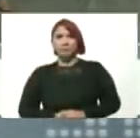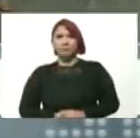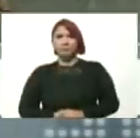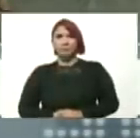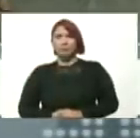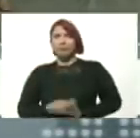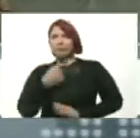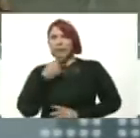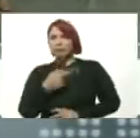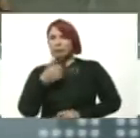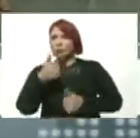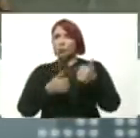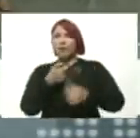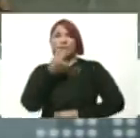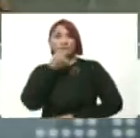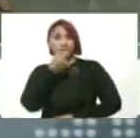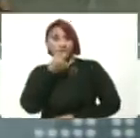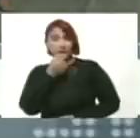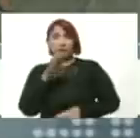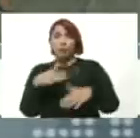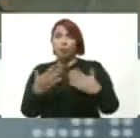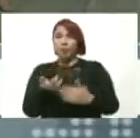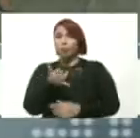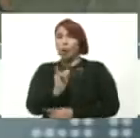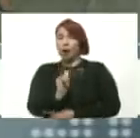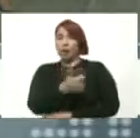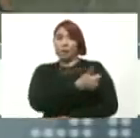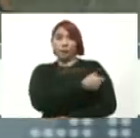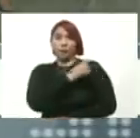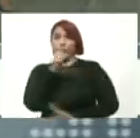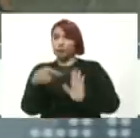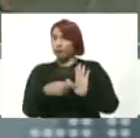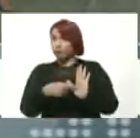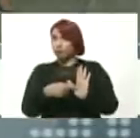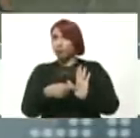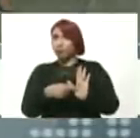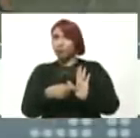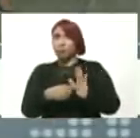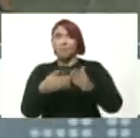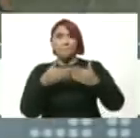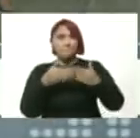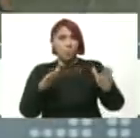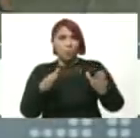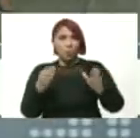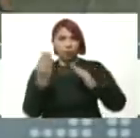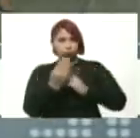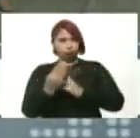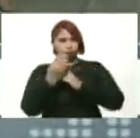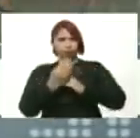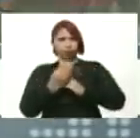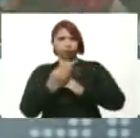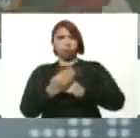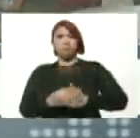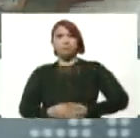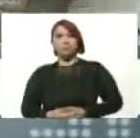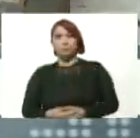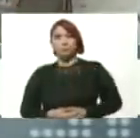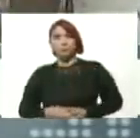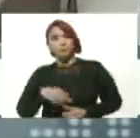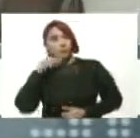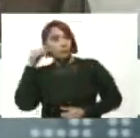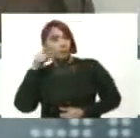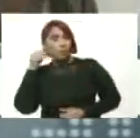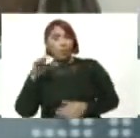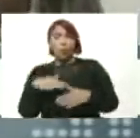marcar el verde cuando usted esté vacunado y garantizado el amarillo